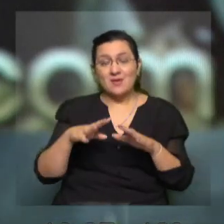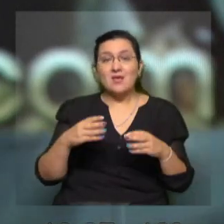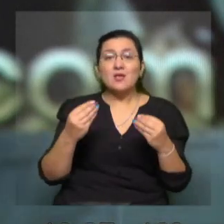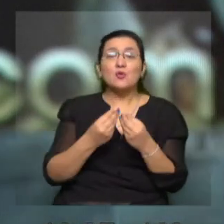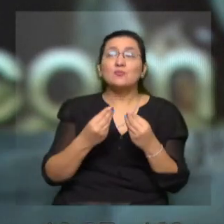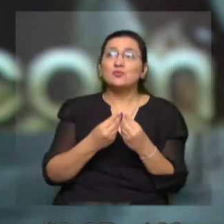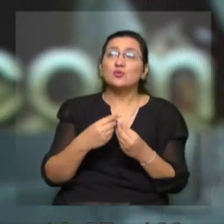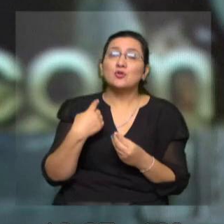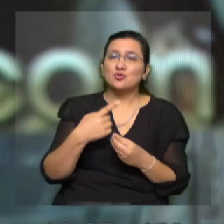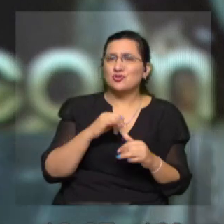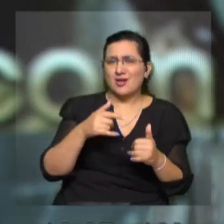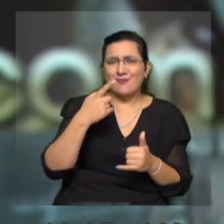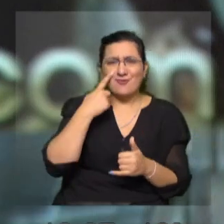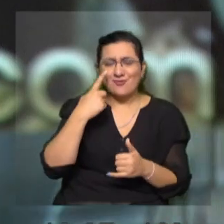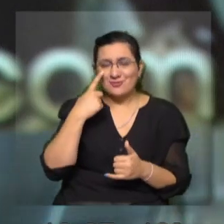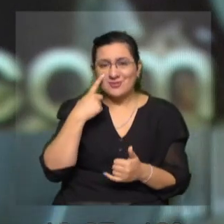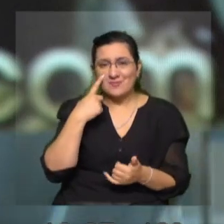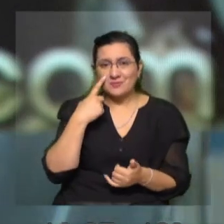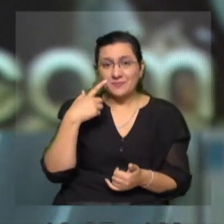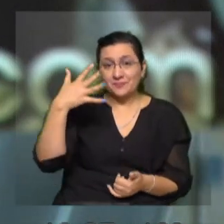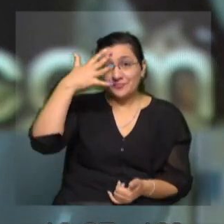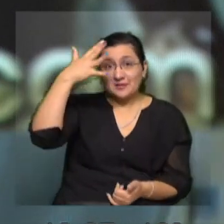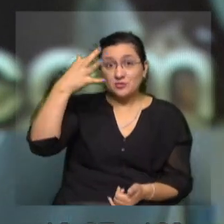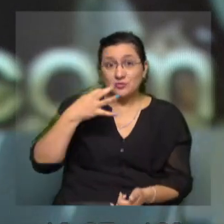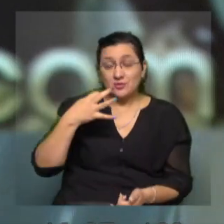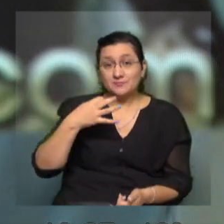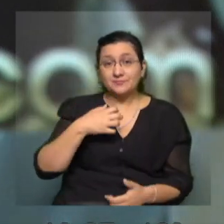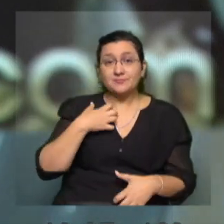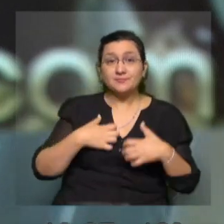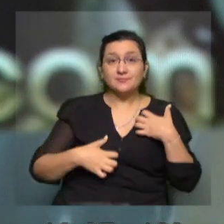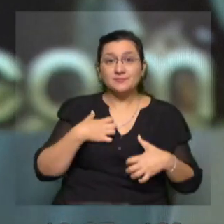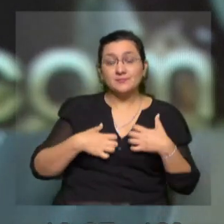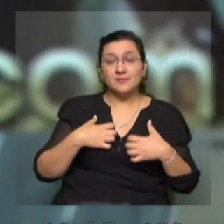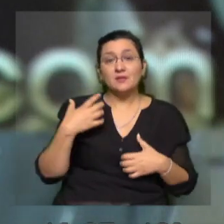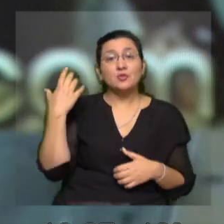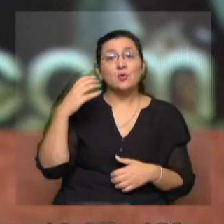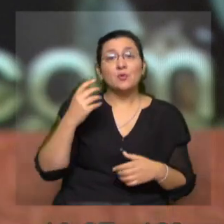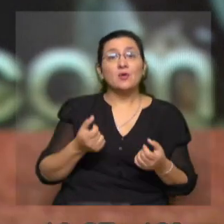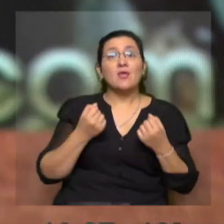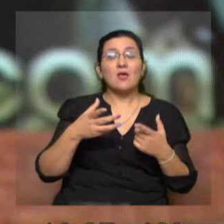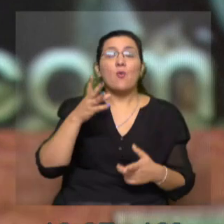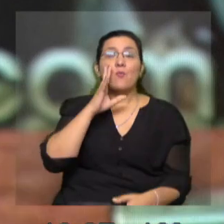que nosotros nos conocemos. Yo creo que Progreso es uno de los clubes que abre las puertas